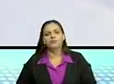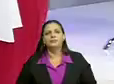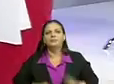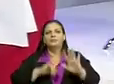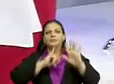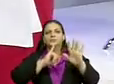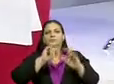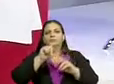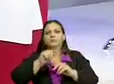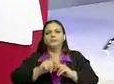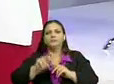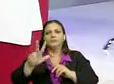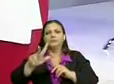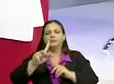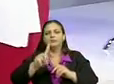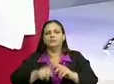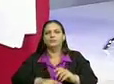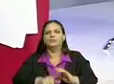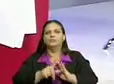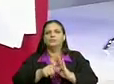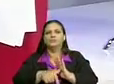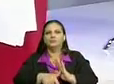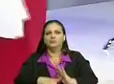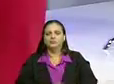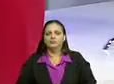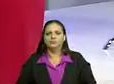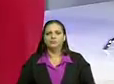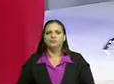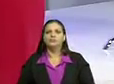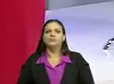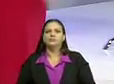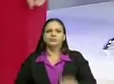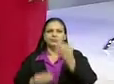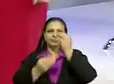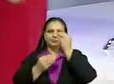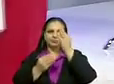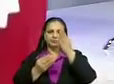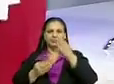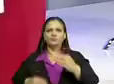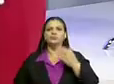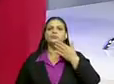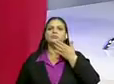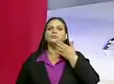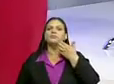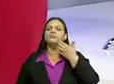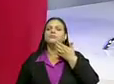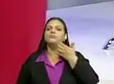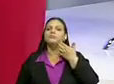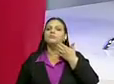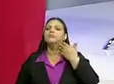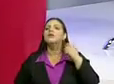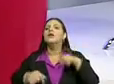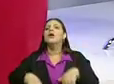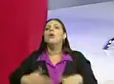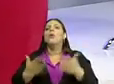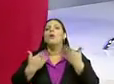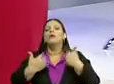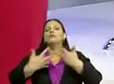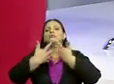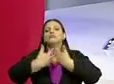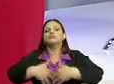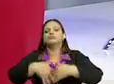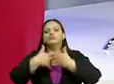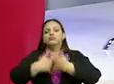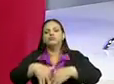querida Luisita. Claro que sí, ahora quiero contarles que con más de 40 años, una fábrica de velas en Guayaquil ofrece una